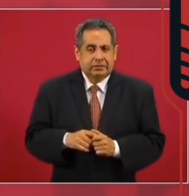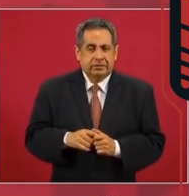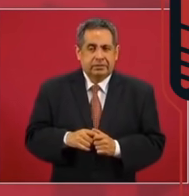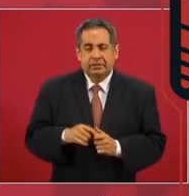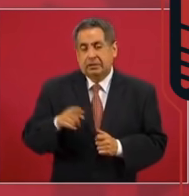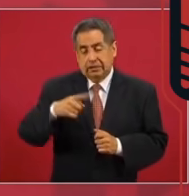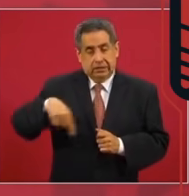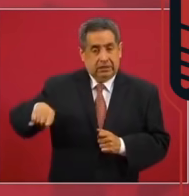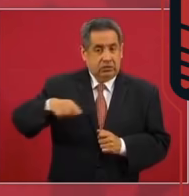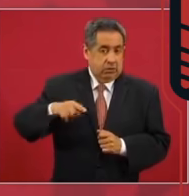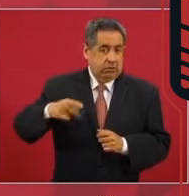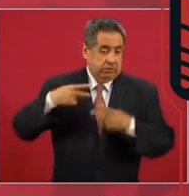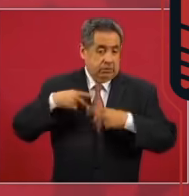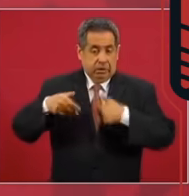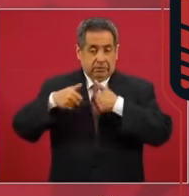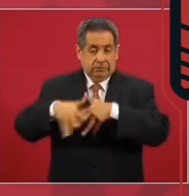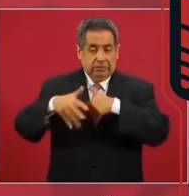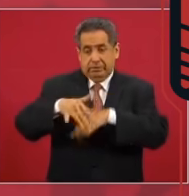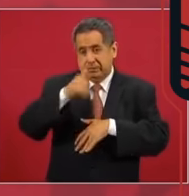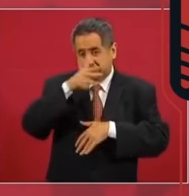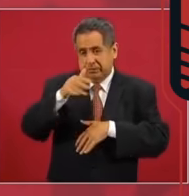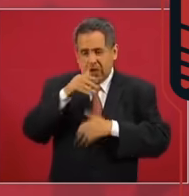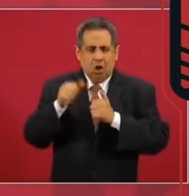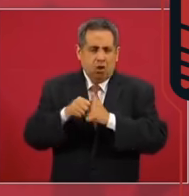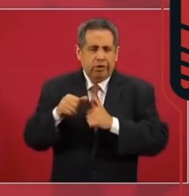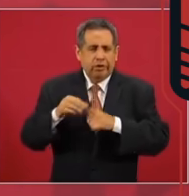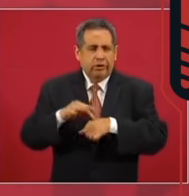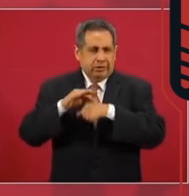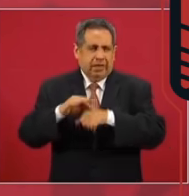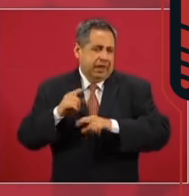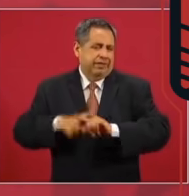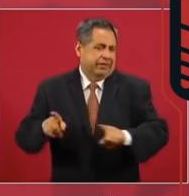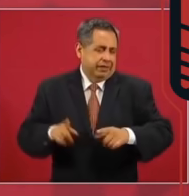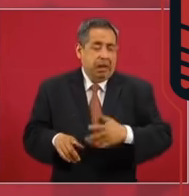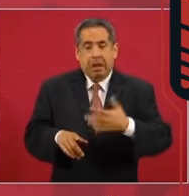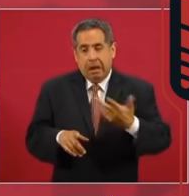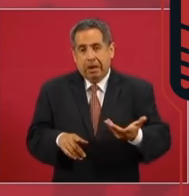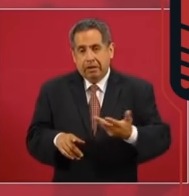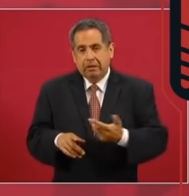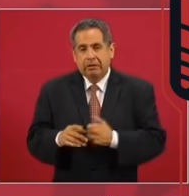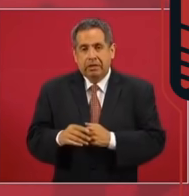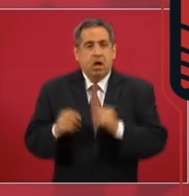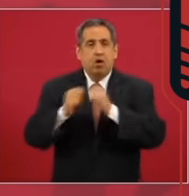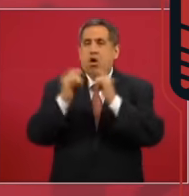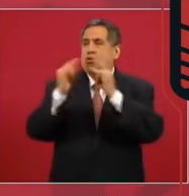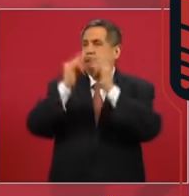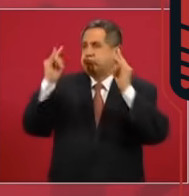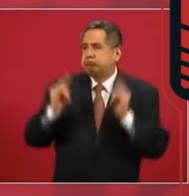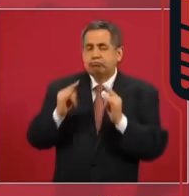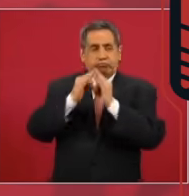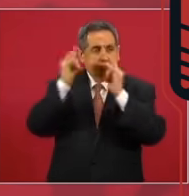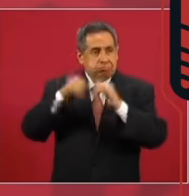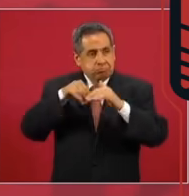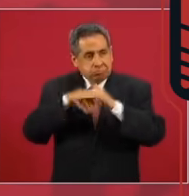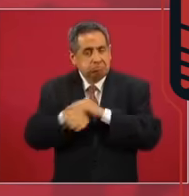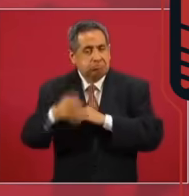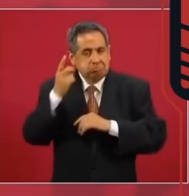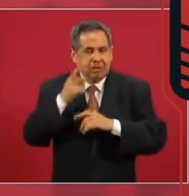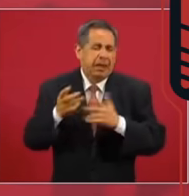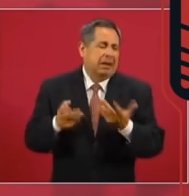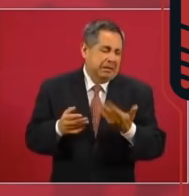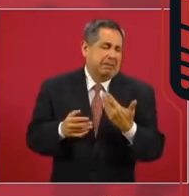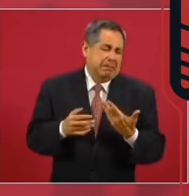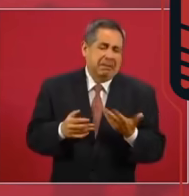una manifestación de otro tipo, ya son casas de campaña, pero que no sean